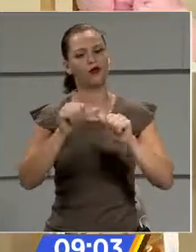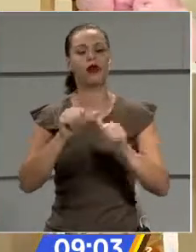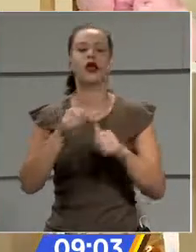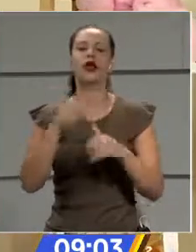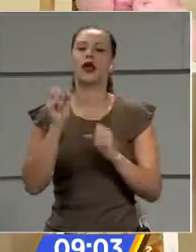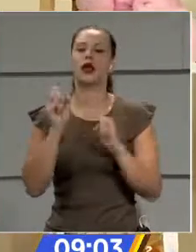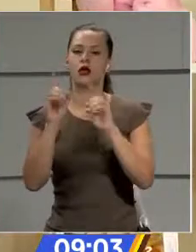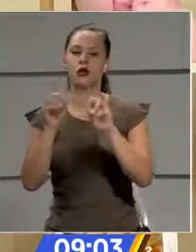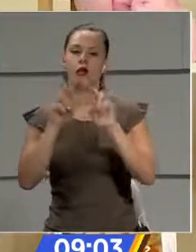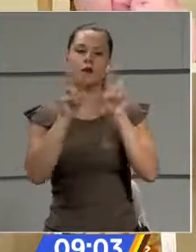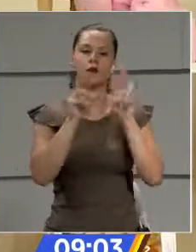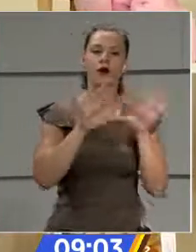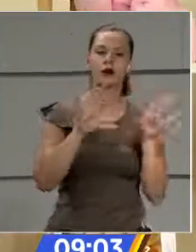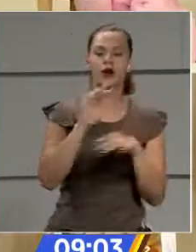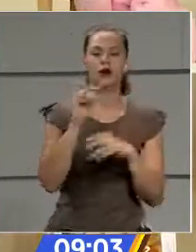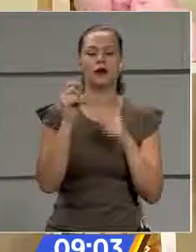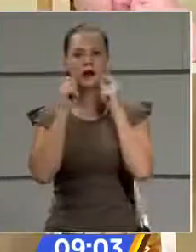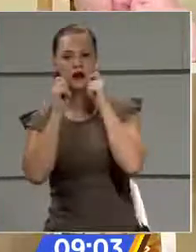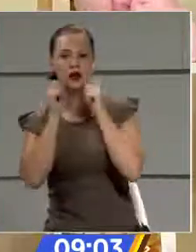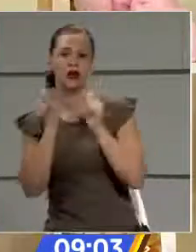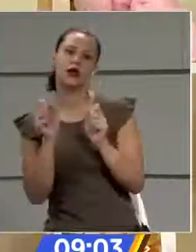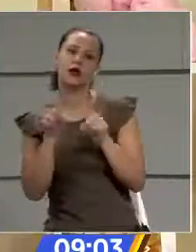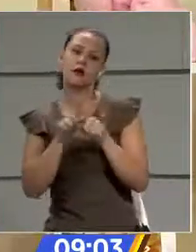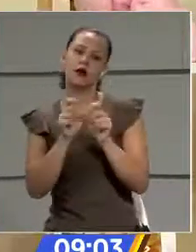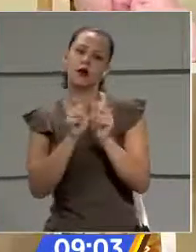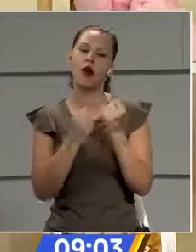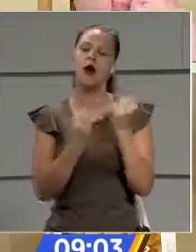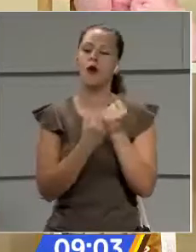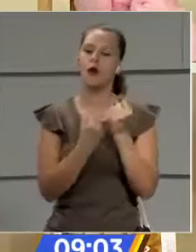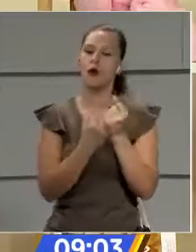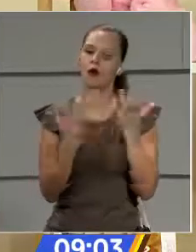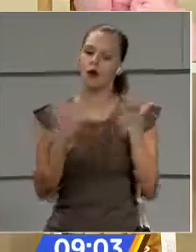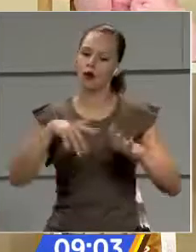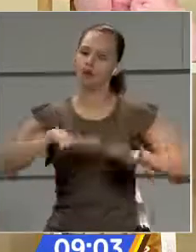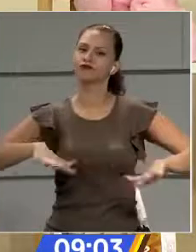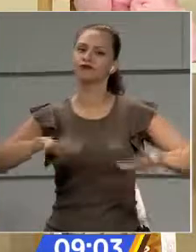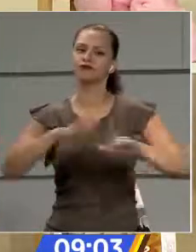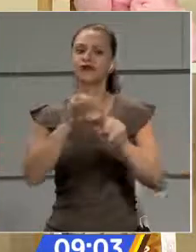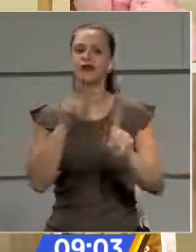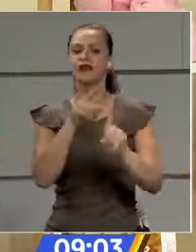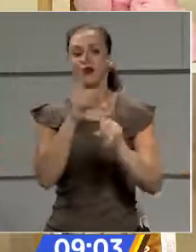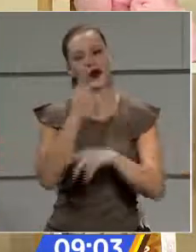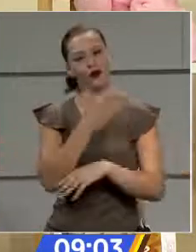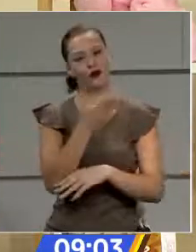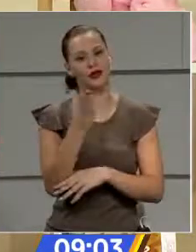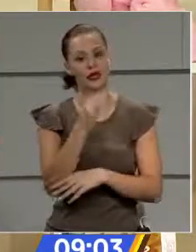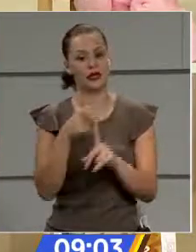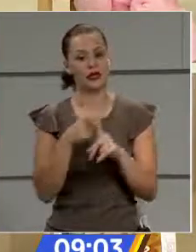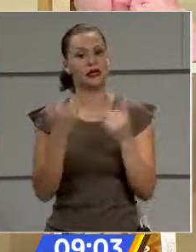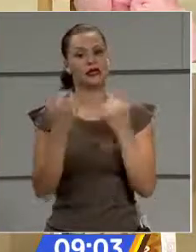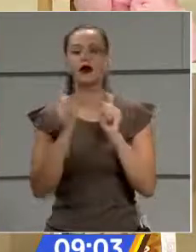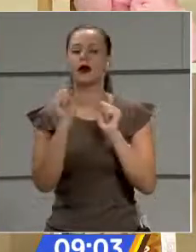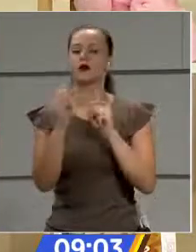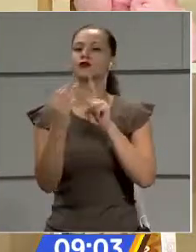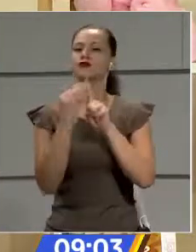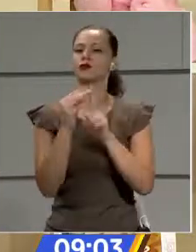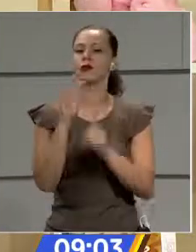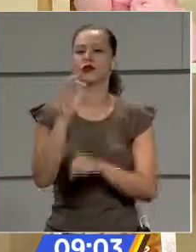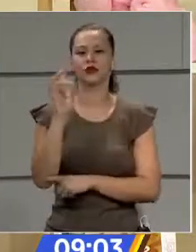educativo entre lo virtual y lo presencial, y por supuesto con un apoyo como este espacio que está dedicado para ustedes, y que desde ya pueden escribirnos